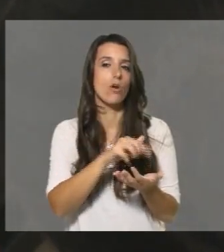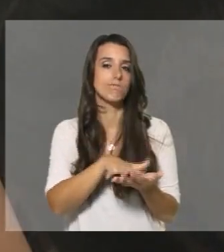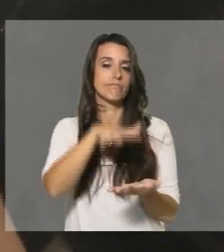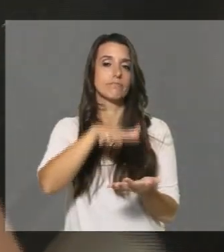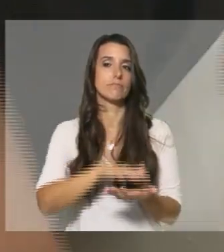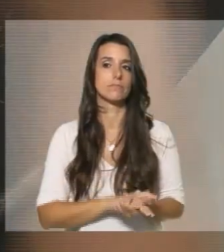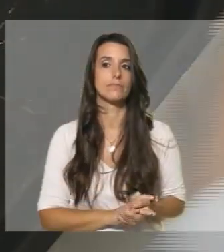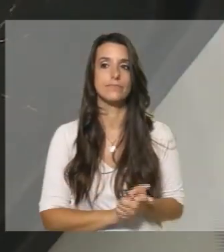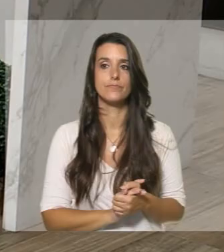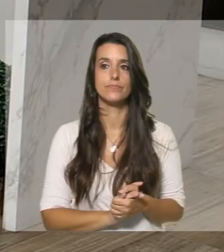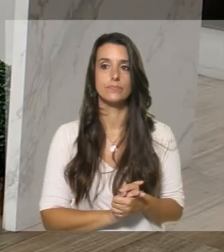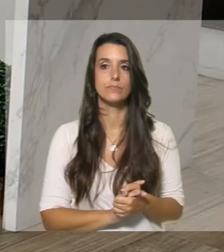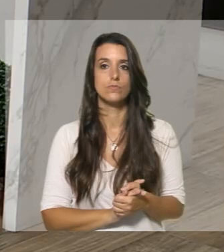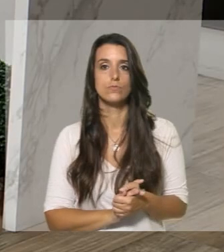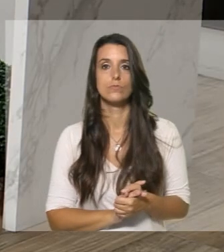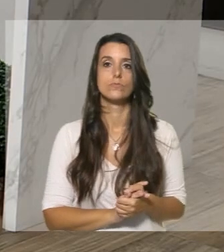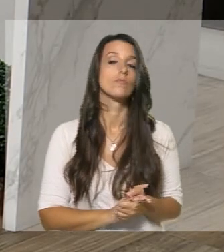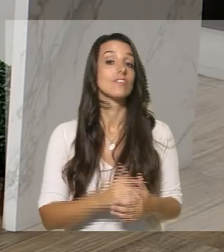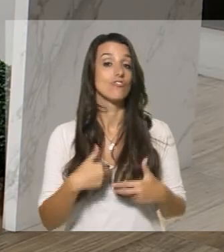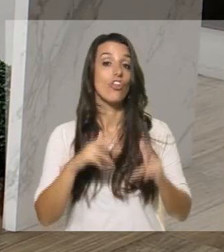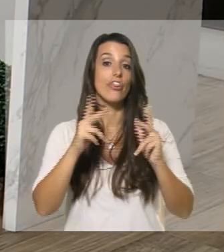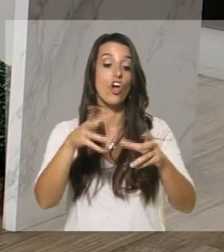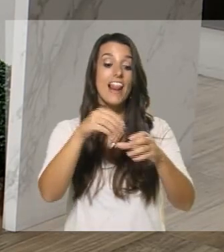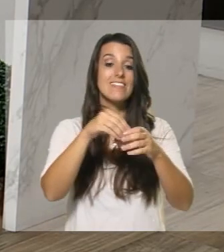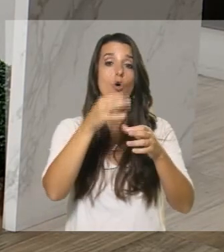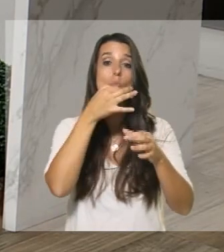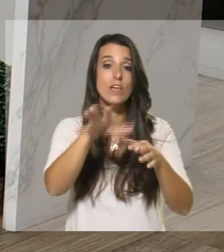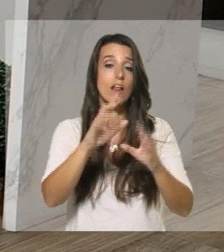rápido. Y es lo que les digo, el relleno pueden poner lo que